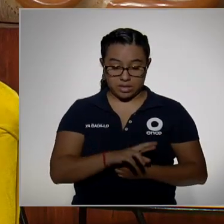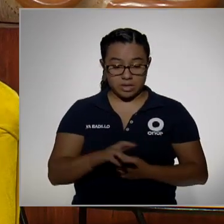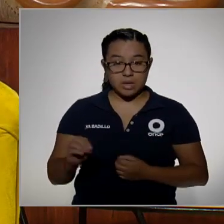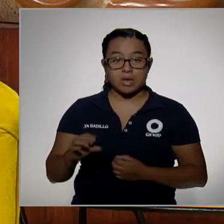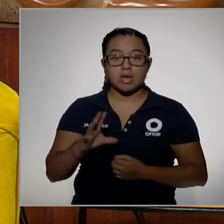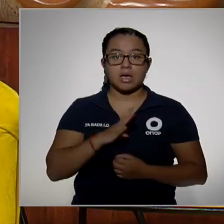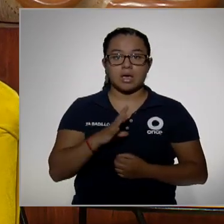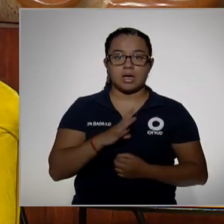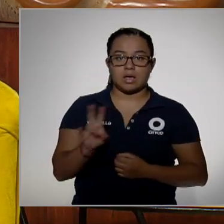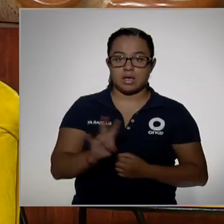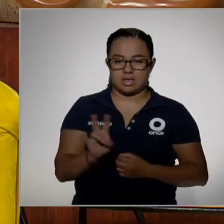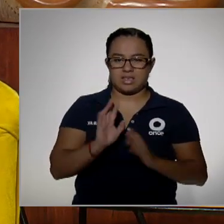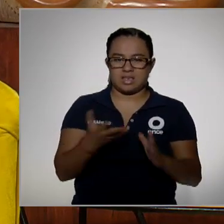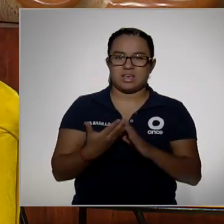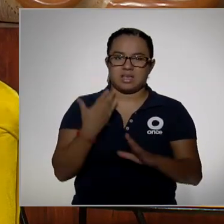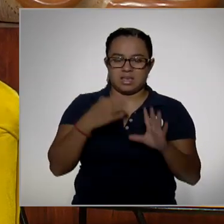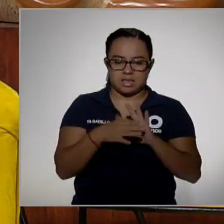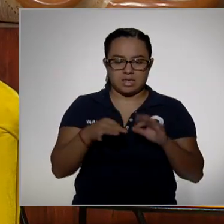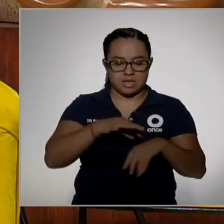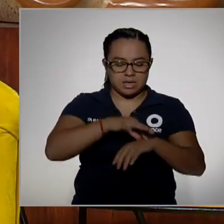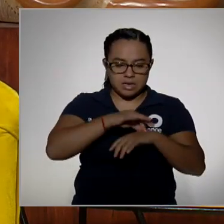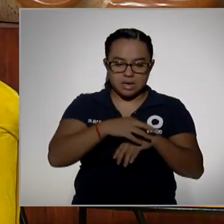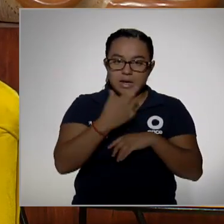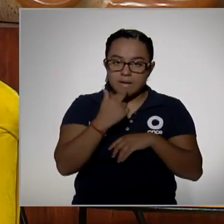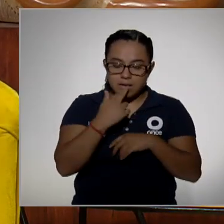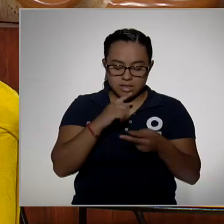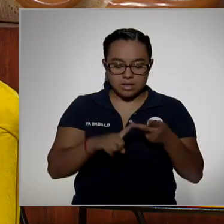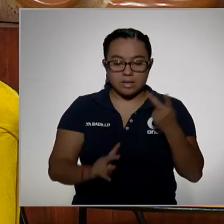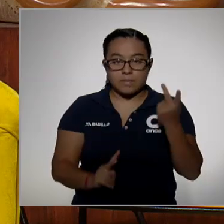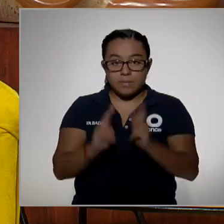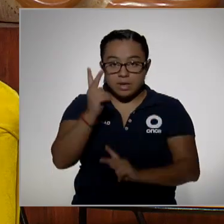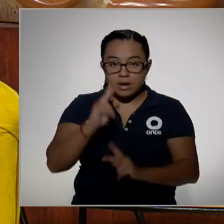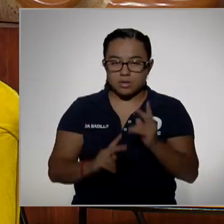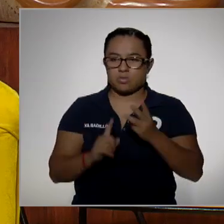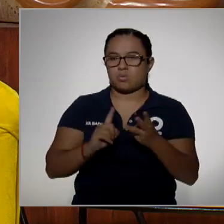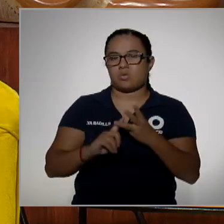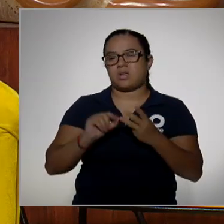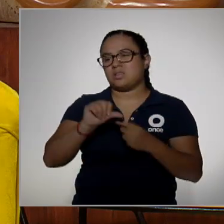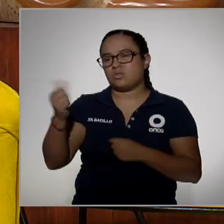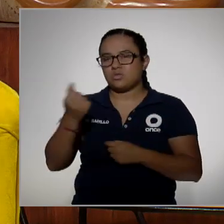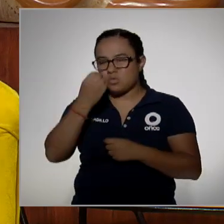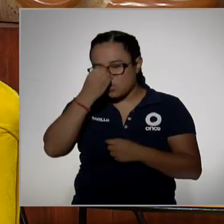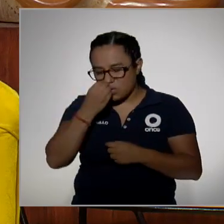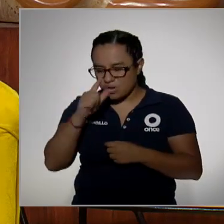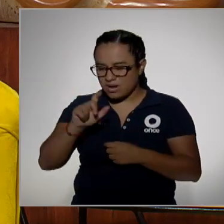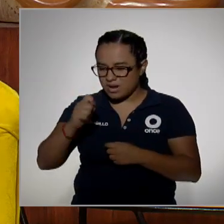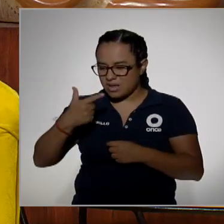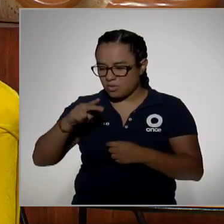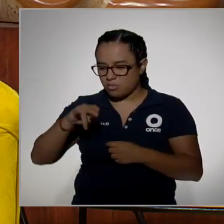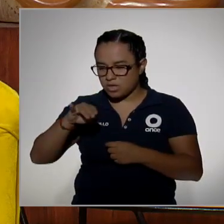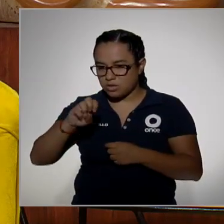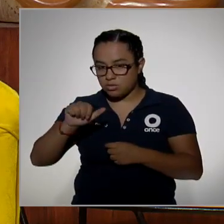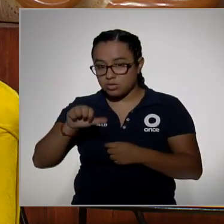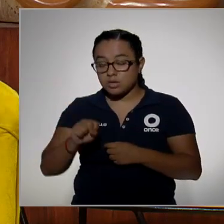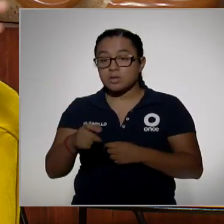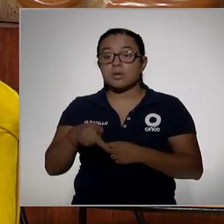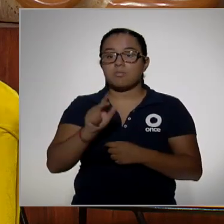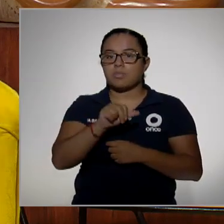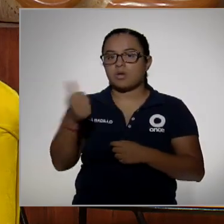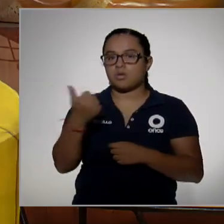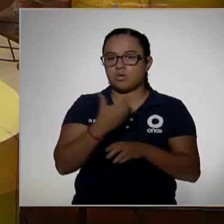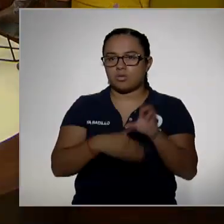nutrientes como ya comentamos carnes rojas verduras algunas leguminosas pero también otros elementos como la losa